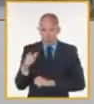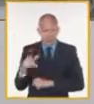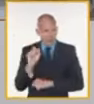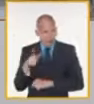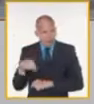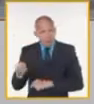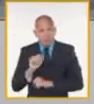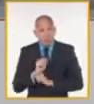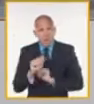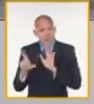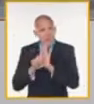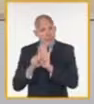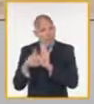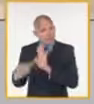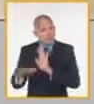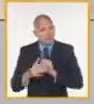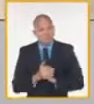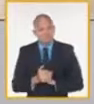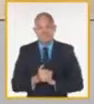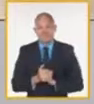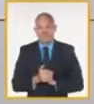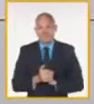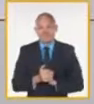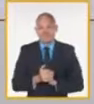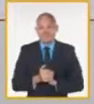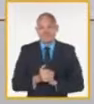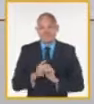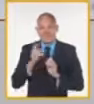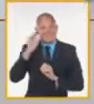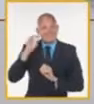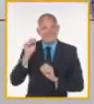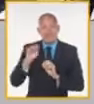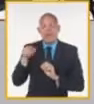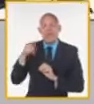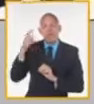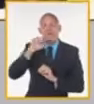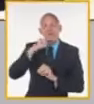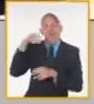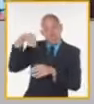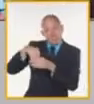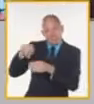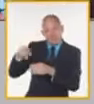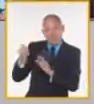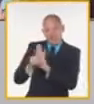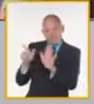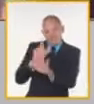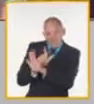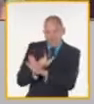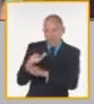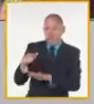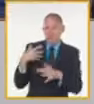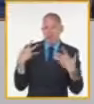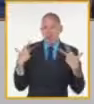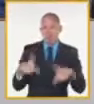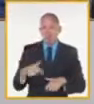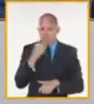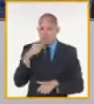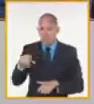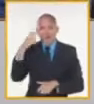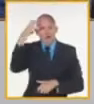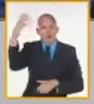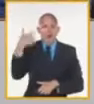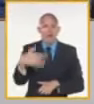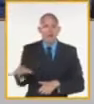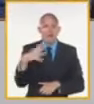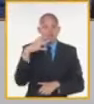los Estados Unidos utilizó este señor con un cargador especial los cargadores de aca son de 30 proyectiles tenía 32 o más es deí que no un